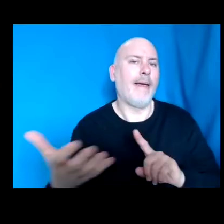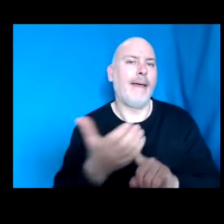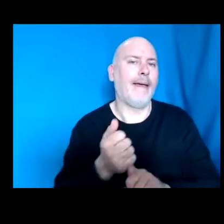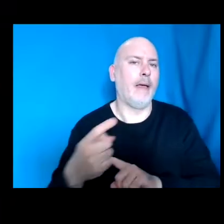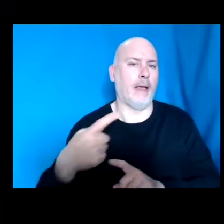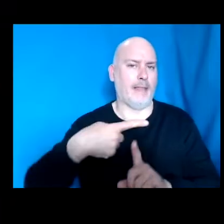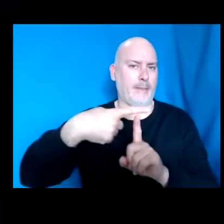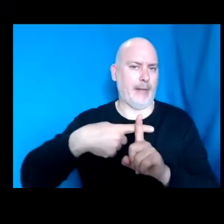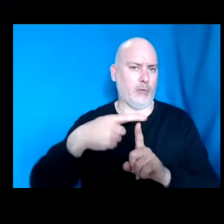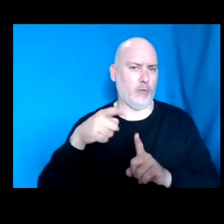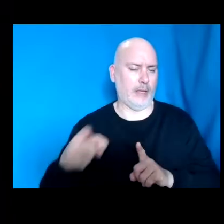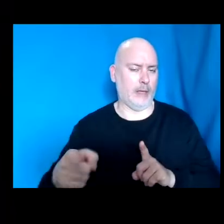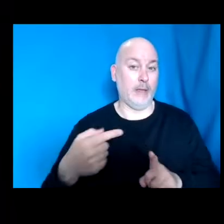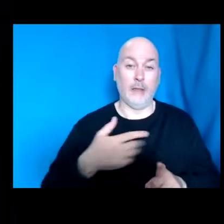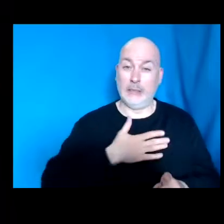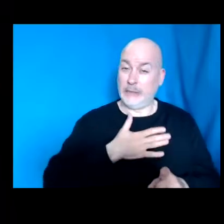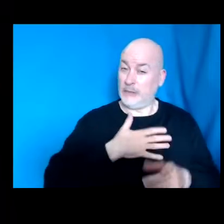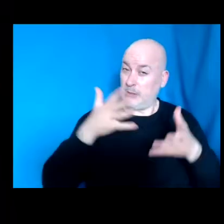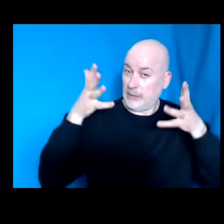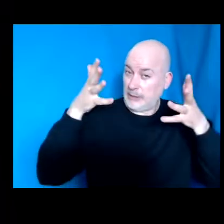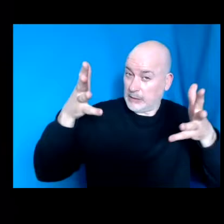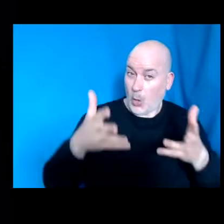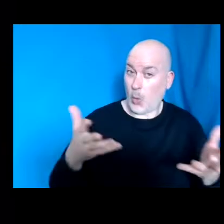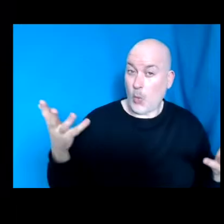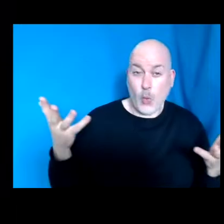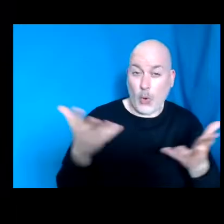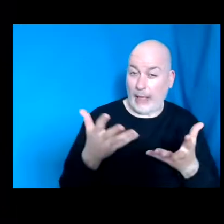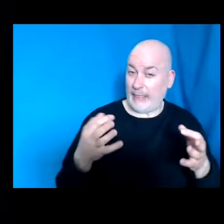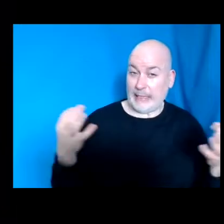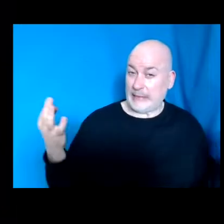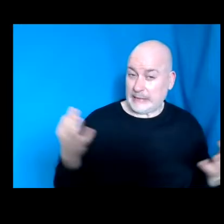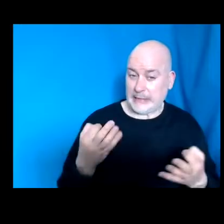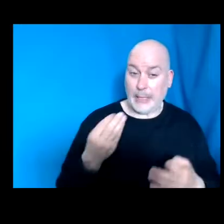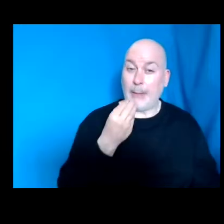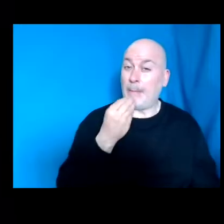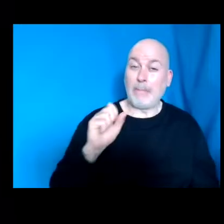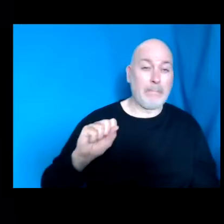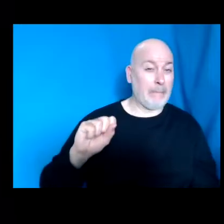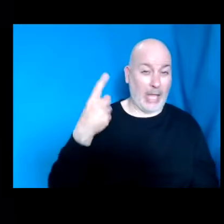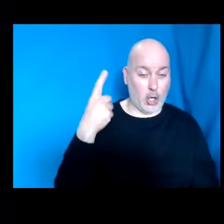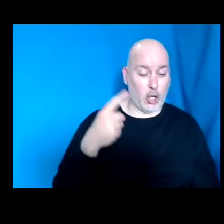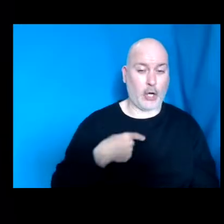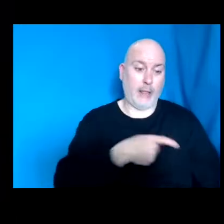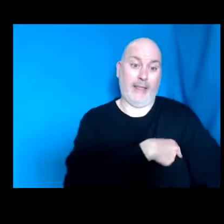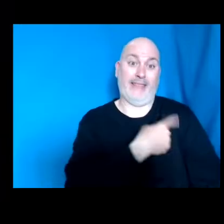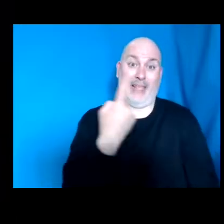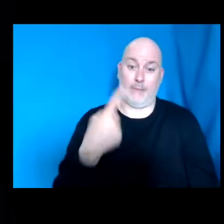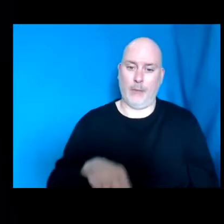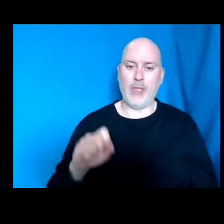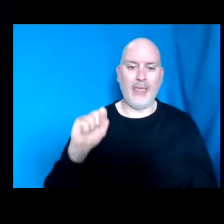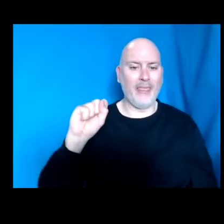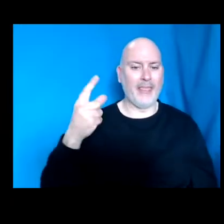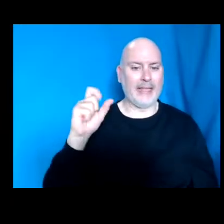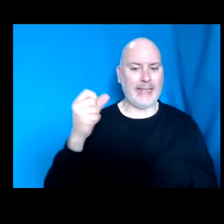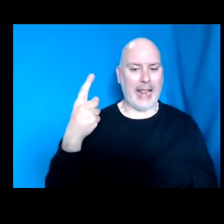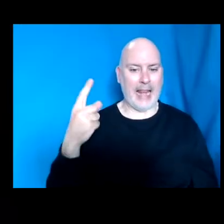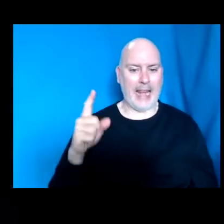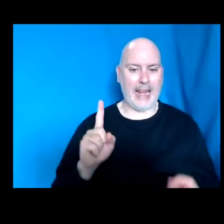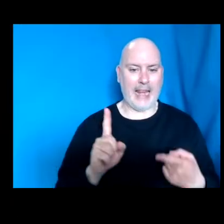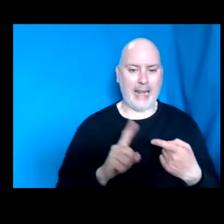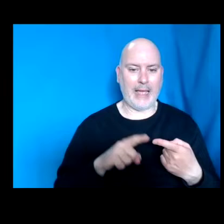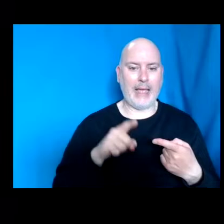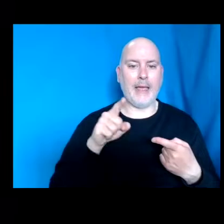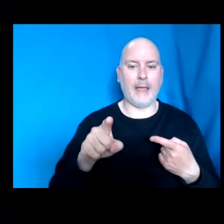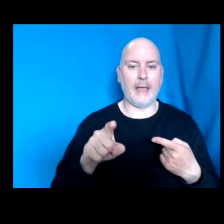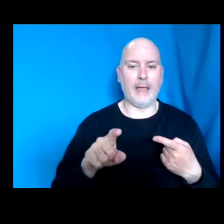que nosotros aconsejamos en urgencias es que lo mejor de utilizar van a ser los termómetros digitales y el lugar donde